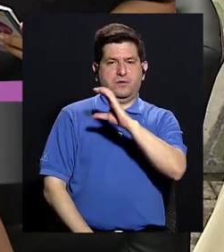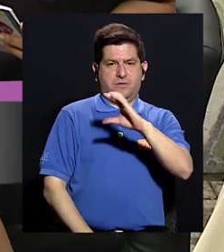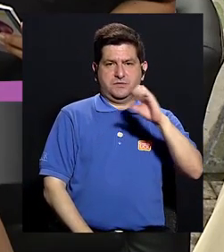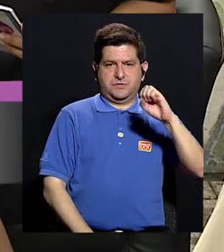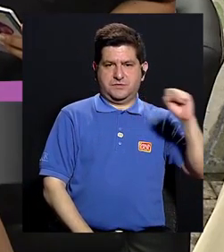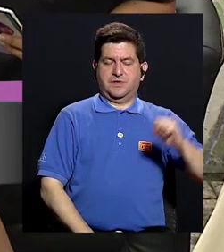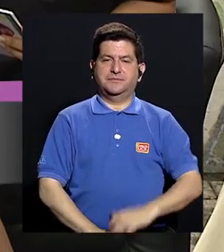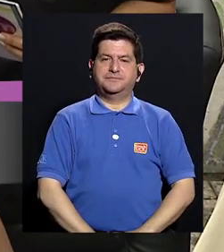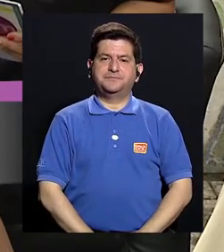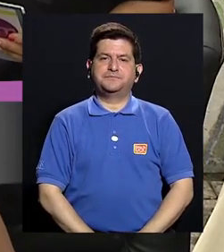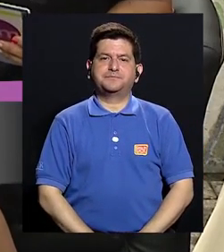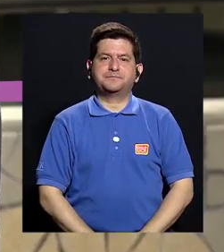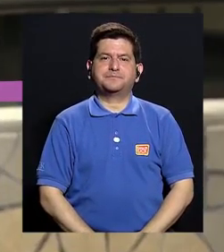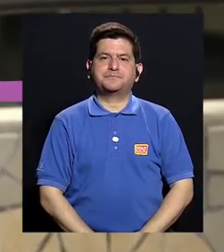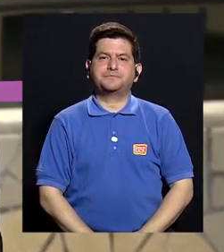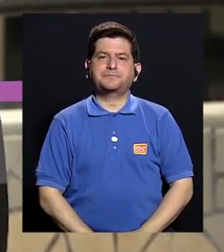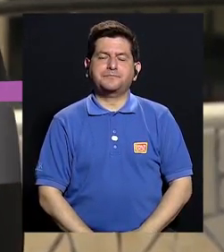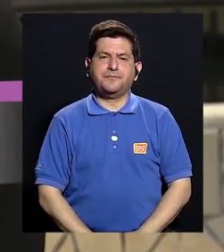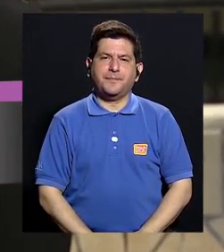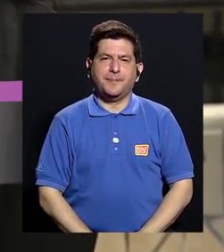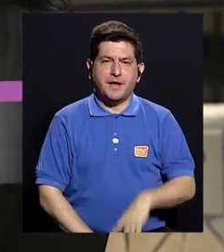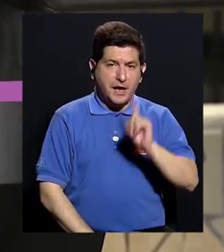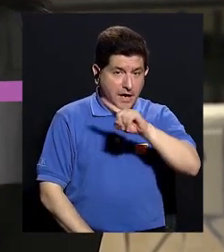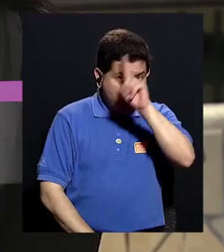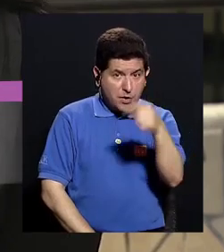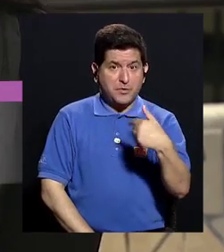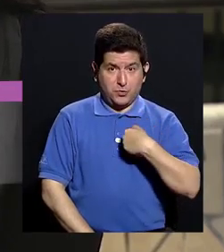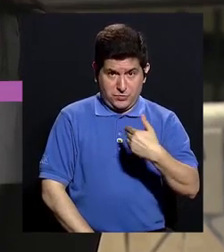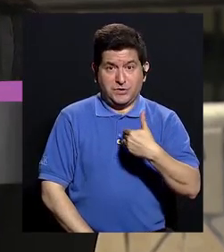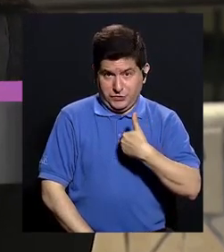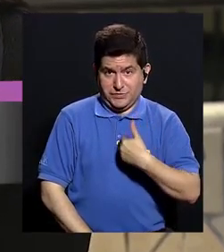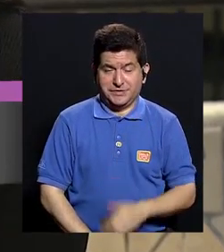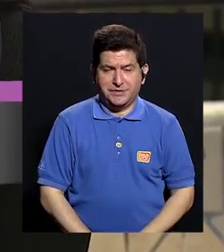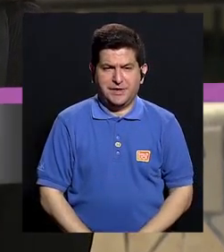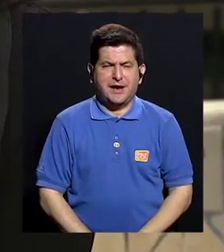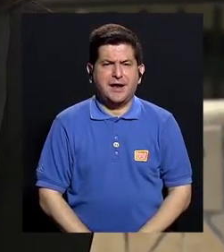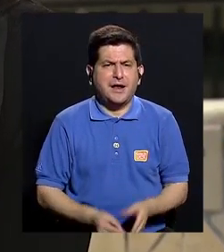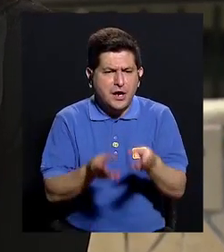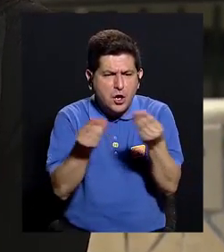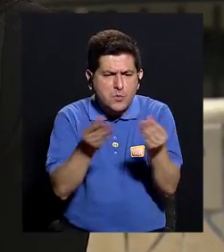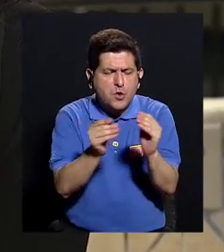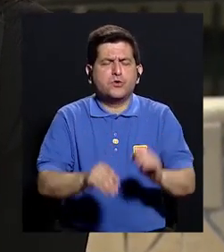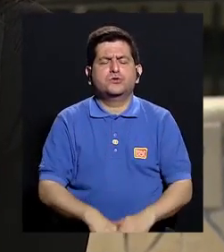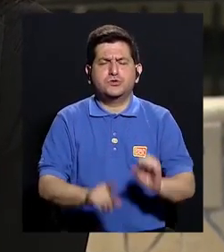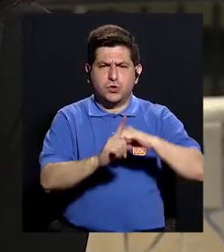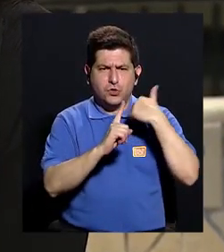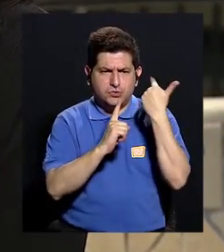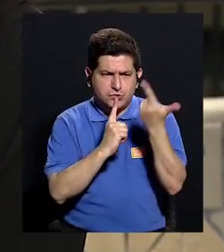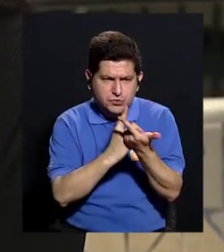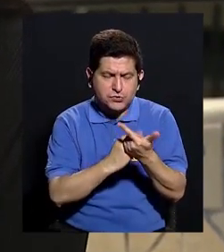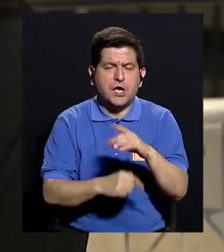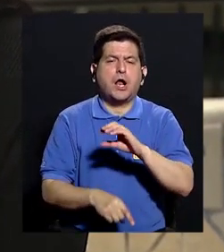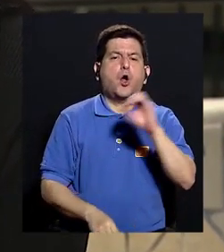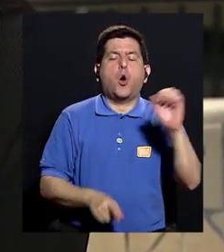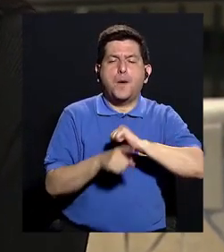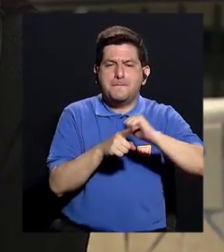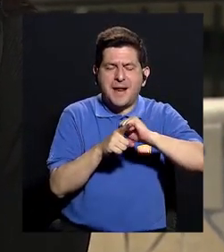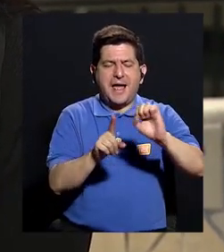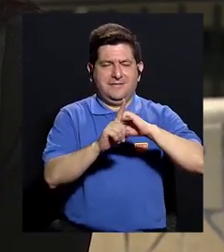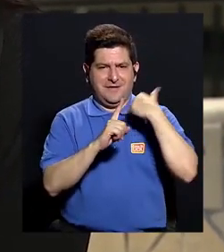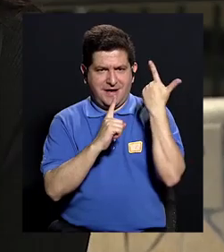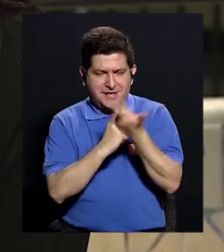caja del Seguro Social. Esa era una de mis preguntas. Que era la producción social de la salud, la práctica social de la